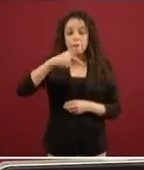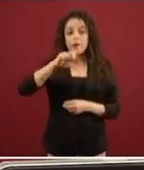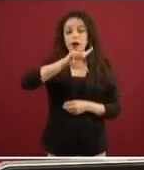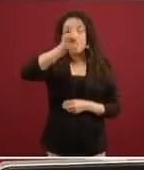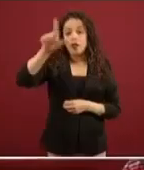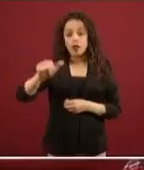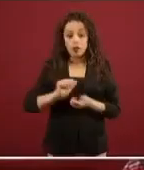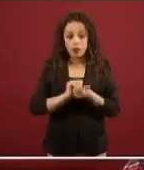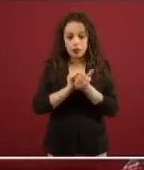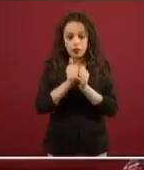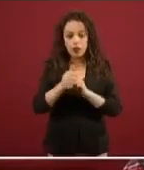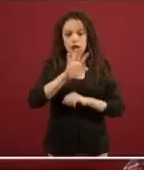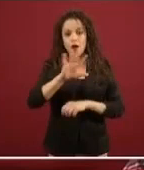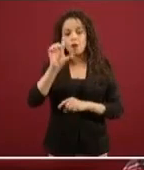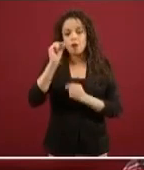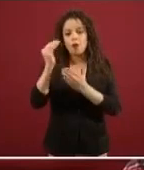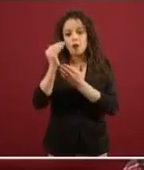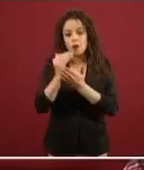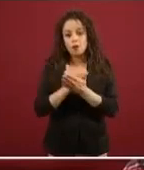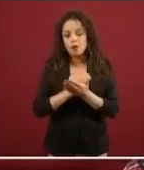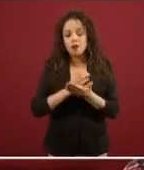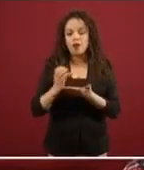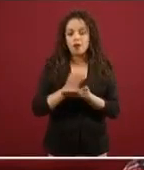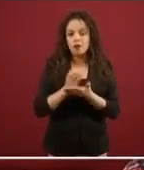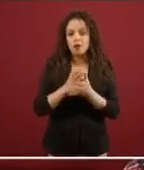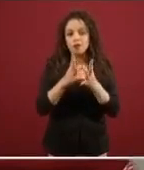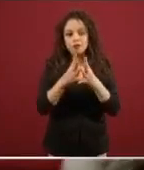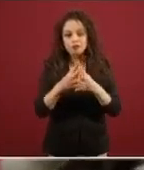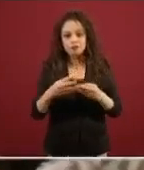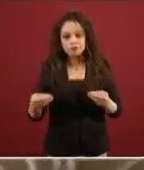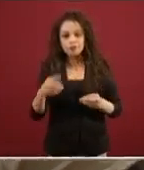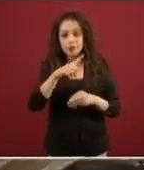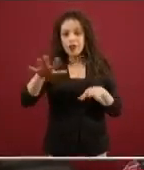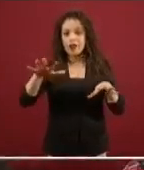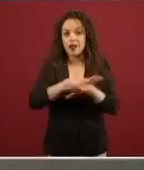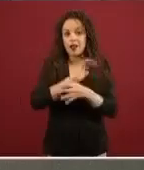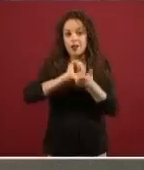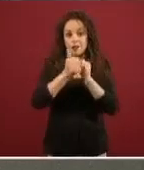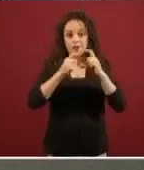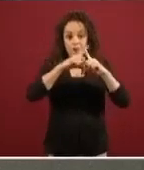y puede levantar. Entonces, esto irá ocurriendo según la situación.